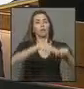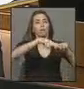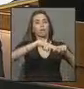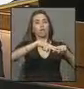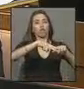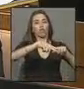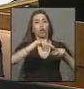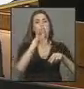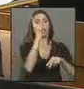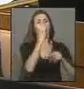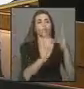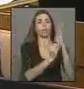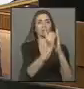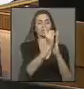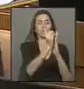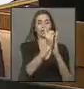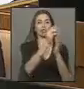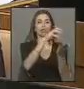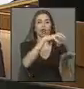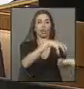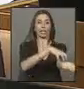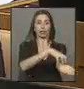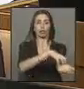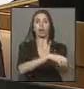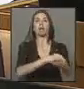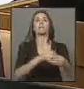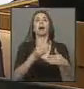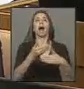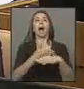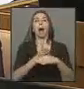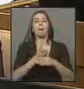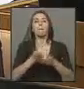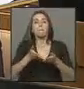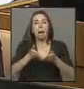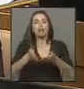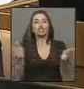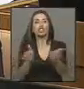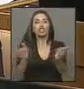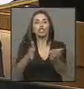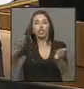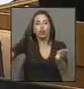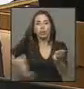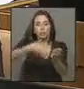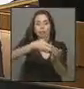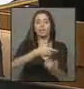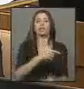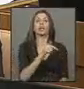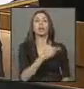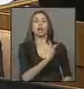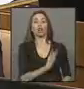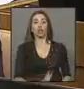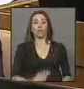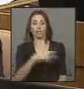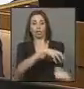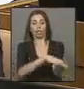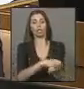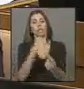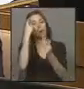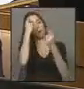Nacional de Desarrollo Regional para la Pesca Artesanal de nuestra región. A la fecha, Presidente, nos hemos llevado del gobierno regional en puro